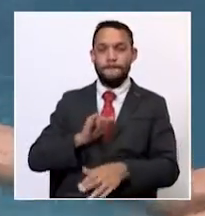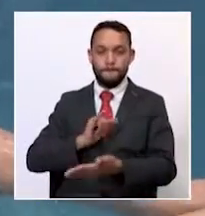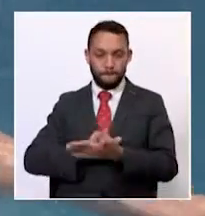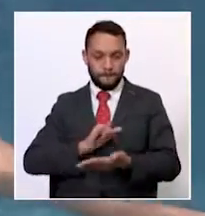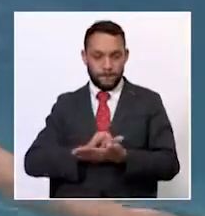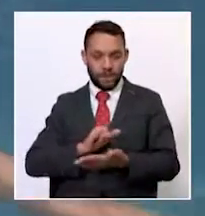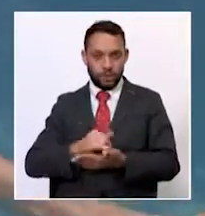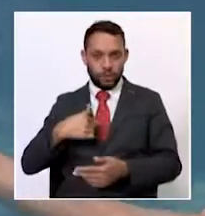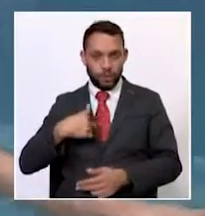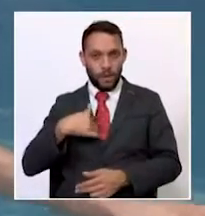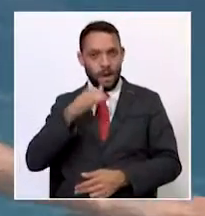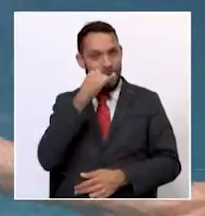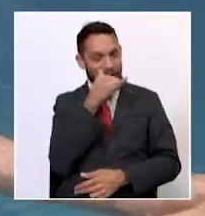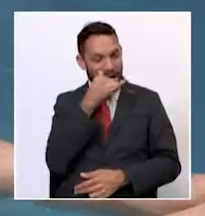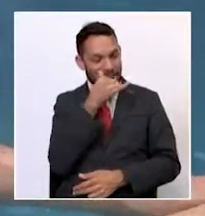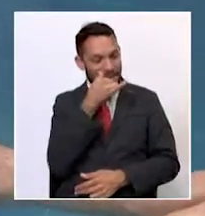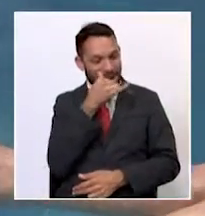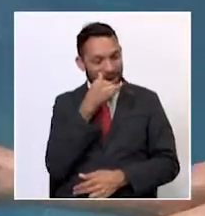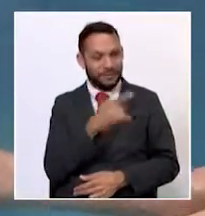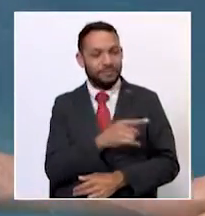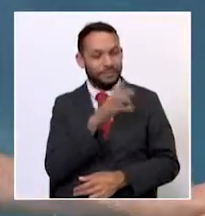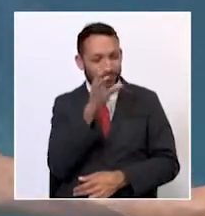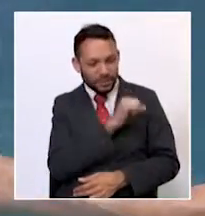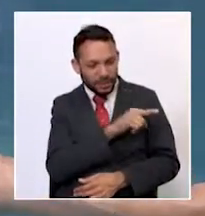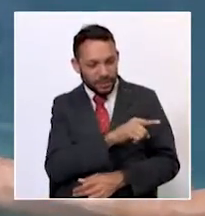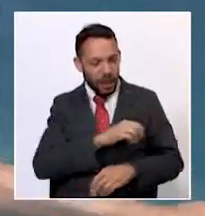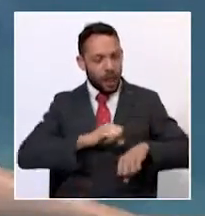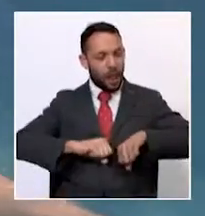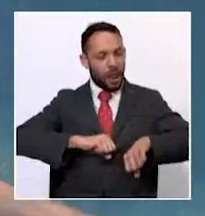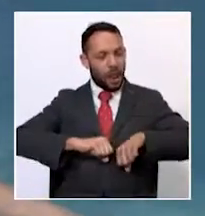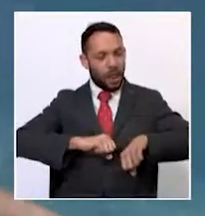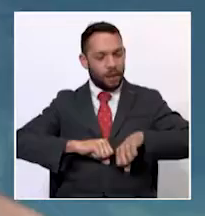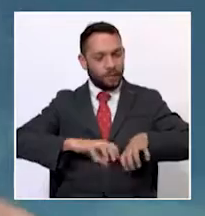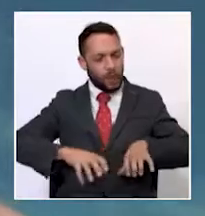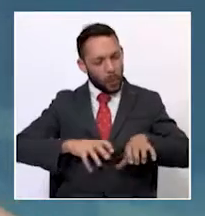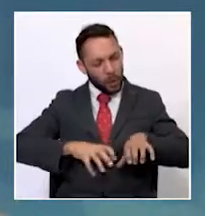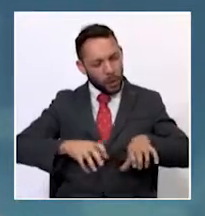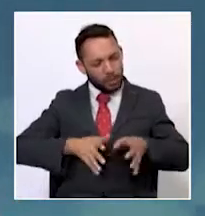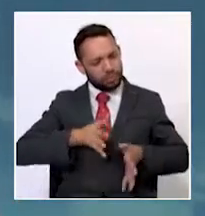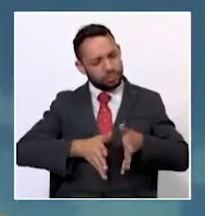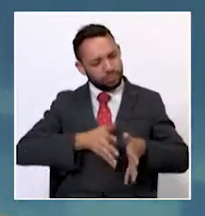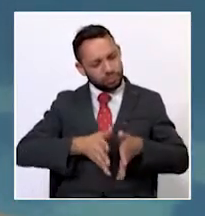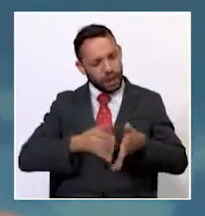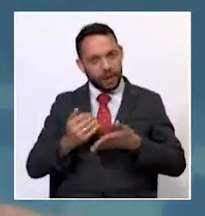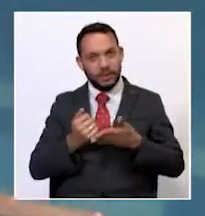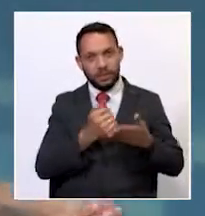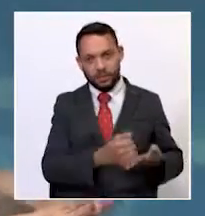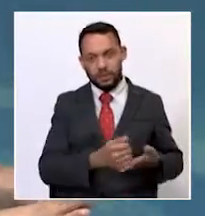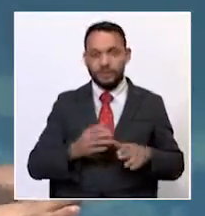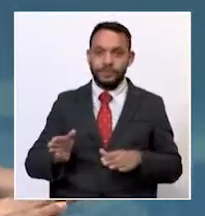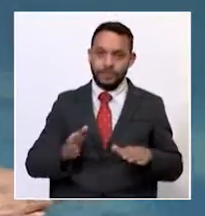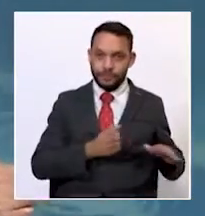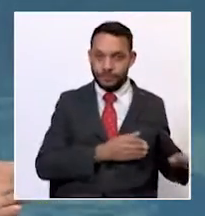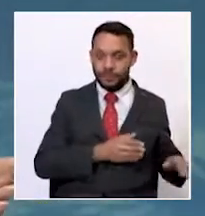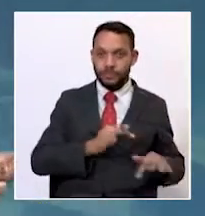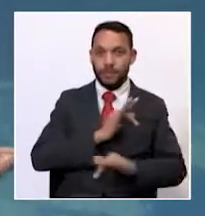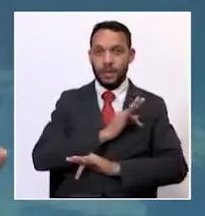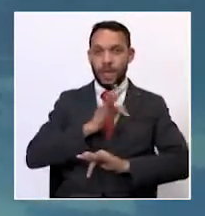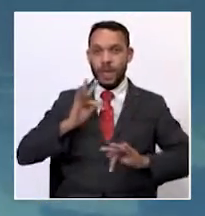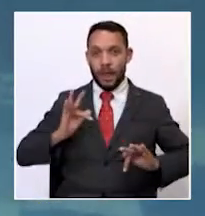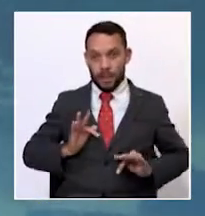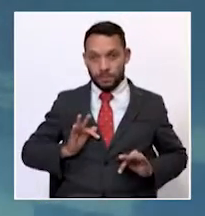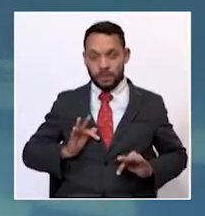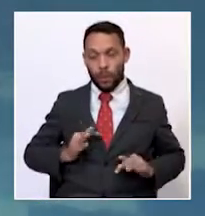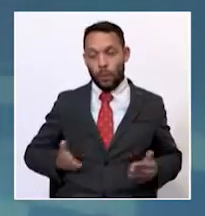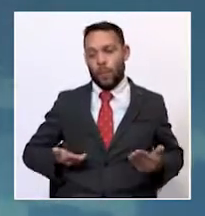afuera todos los movimientos del paciente y lo estamos controlando y monitorizando. De manera que este tipo de terapias están en este